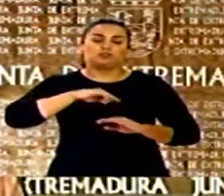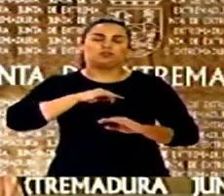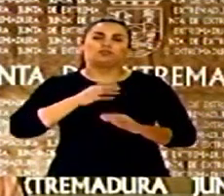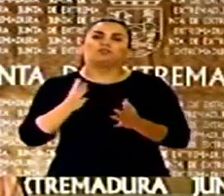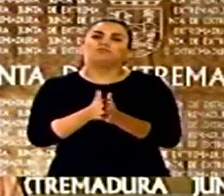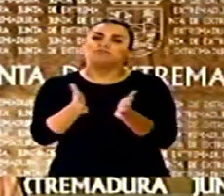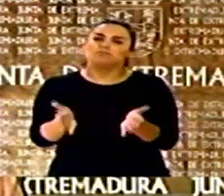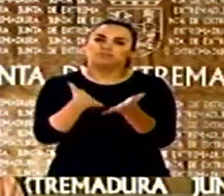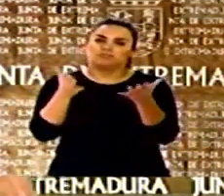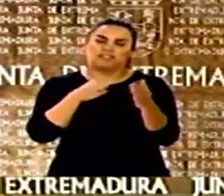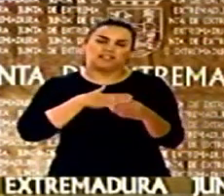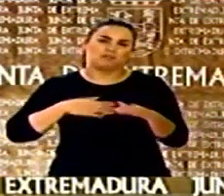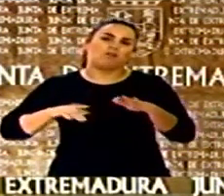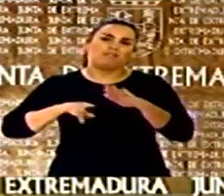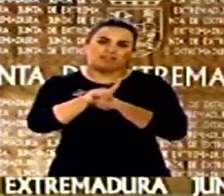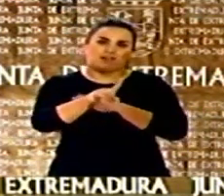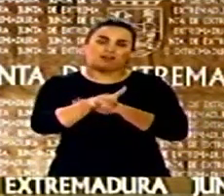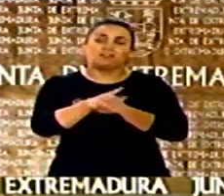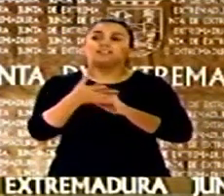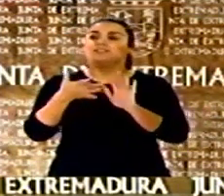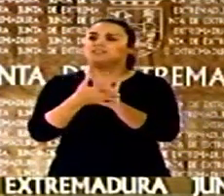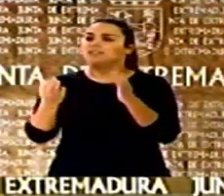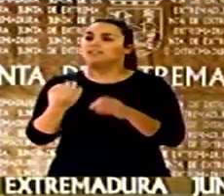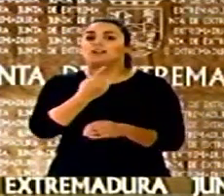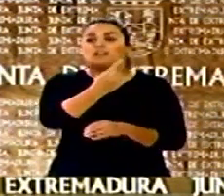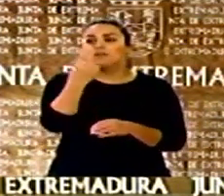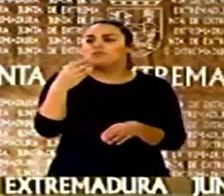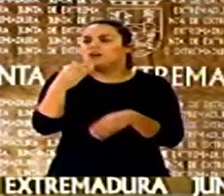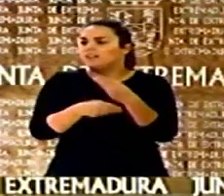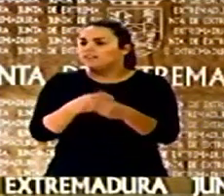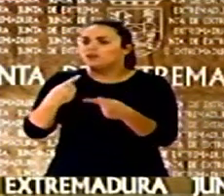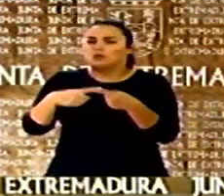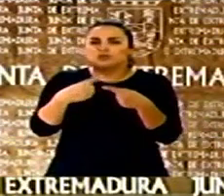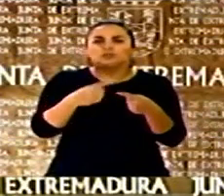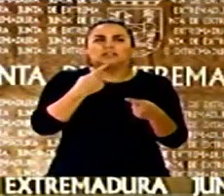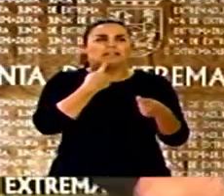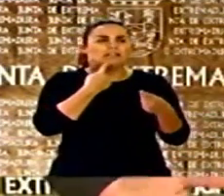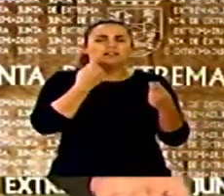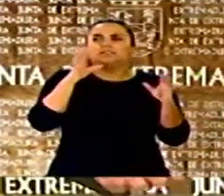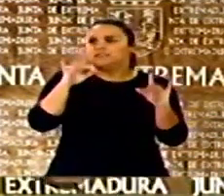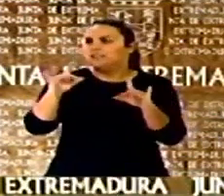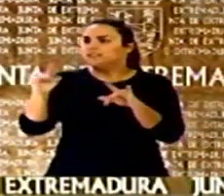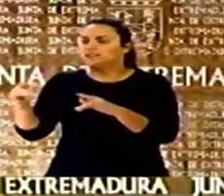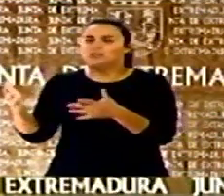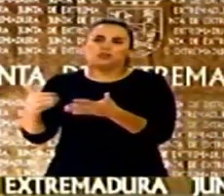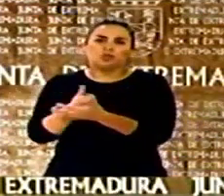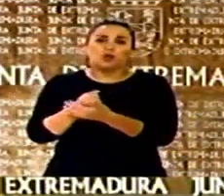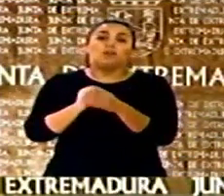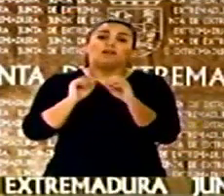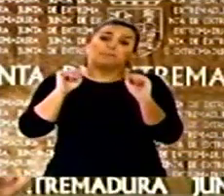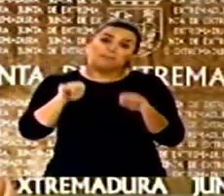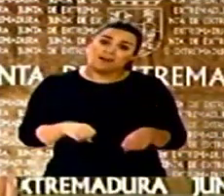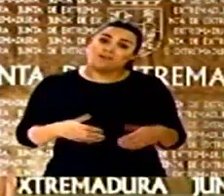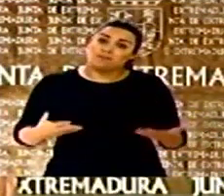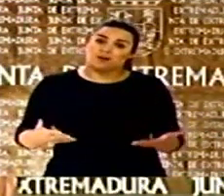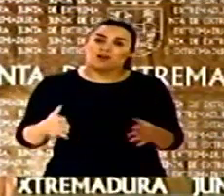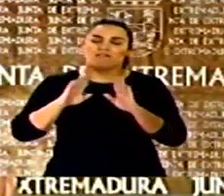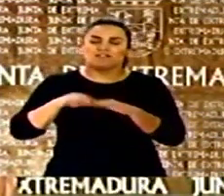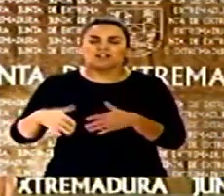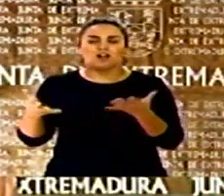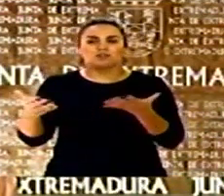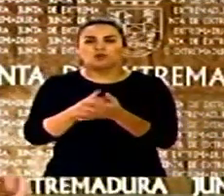se aprobó con PP. Esa es la foto de esta legislatura, la foto de la estabilidad política, de la seguridad jurídica, de la paz social y de la